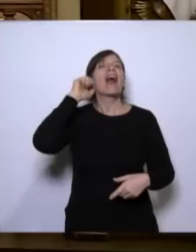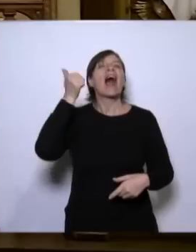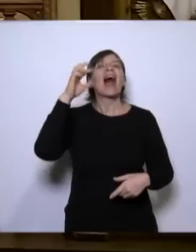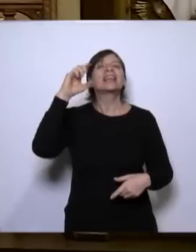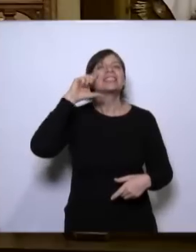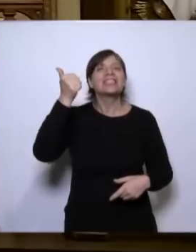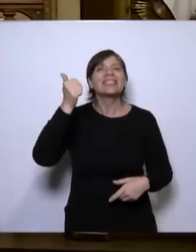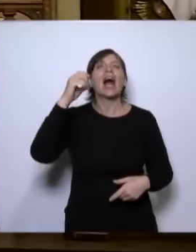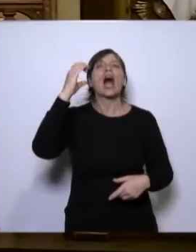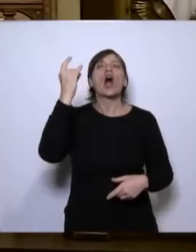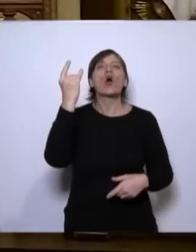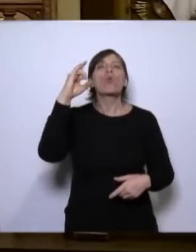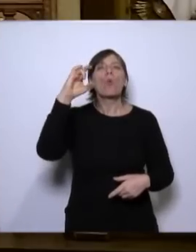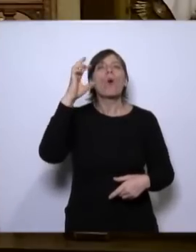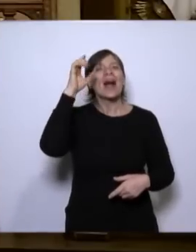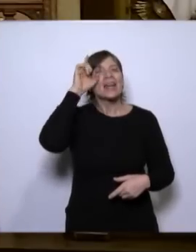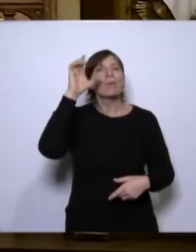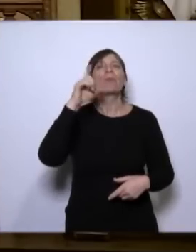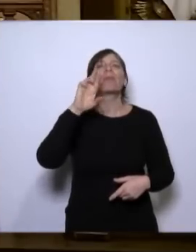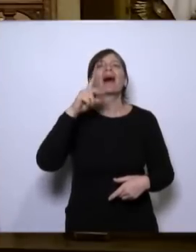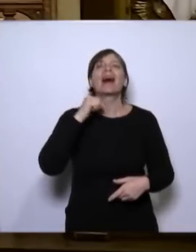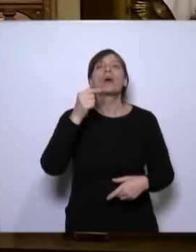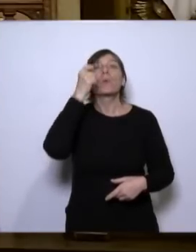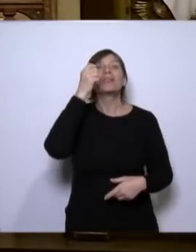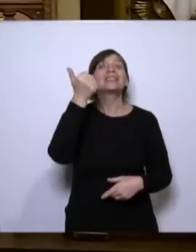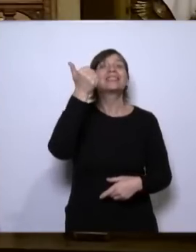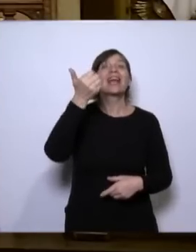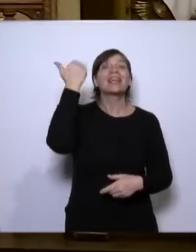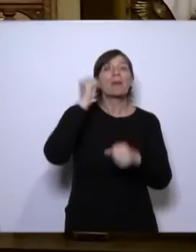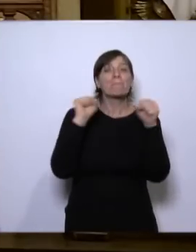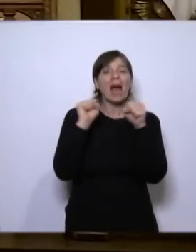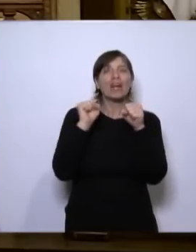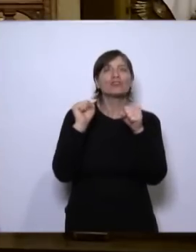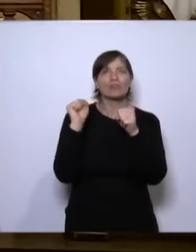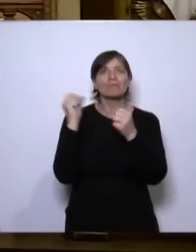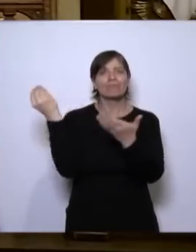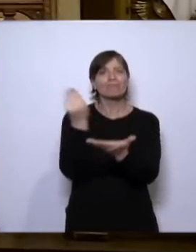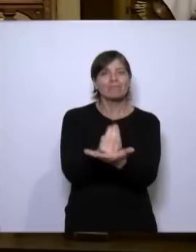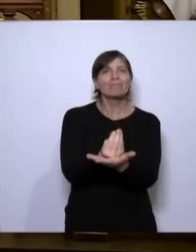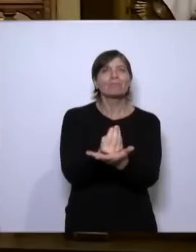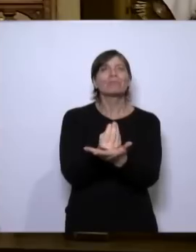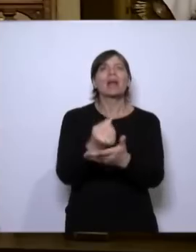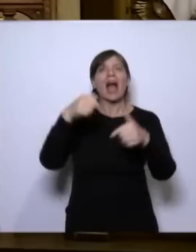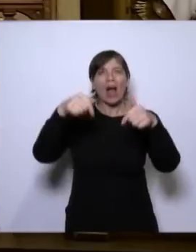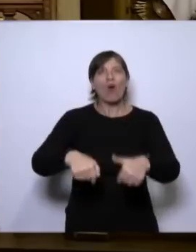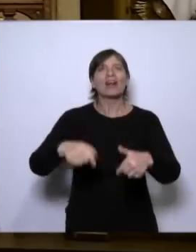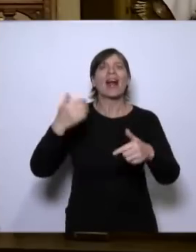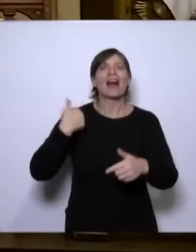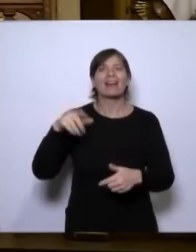Santo Padre Francisco nuevo arzobispo de Buenos Aires y primado de la Argentina.